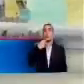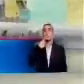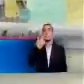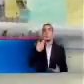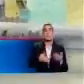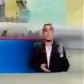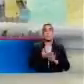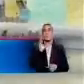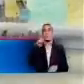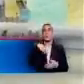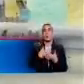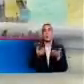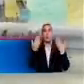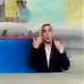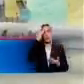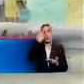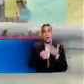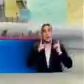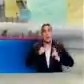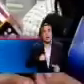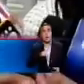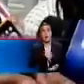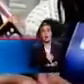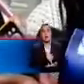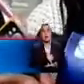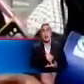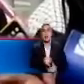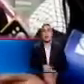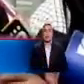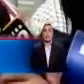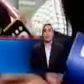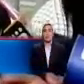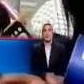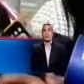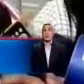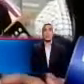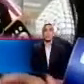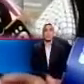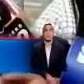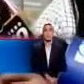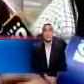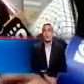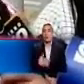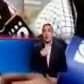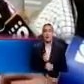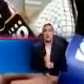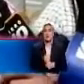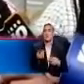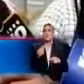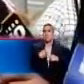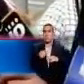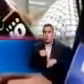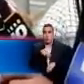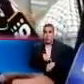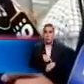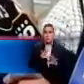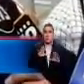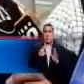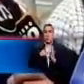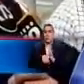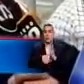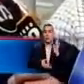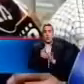posible traslado hasta la ciudad de guayaquil por el estado de su salud ejecutando en el transcurso de las horas o minutos